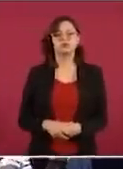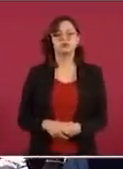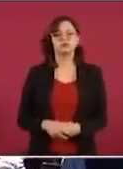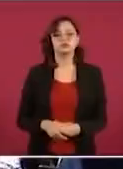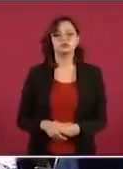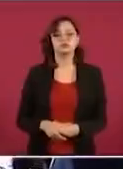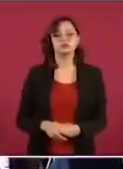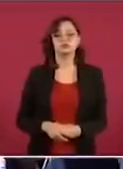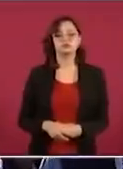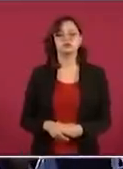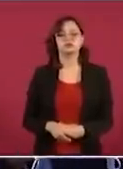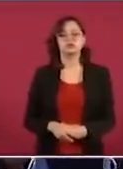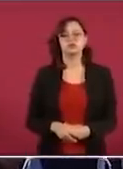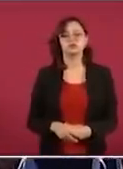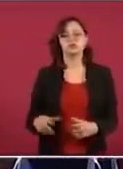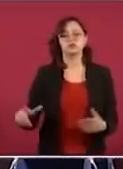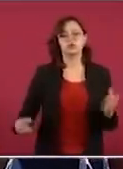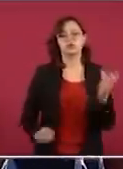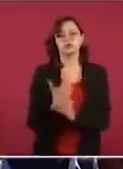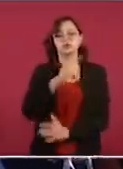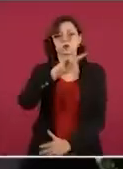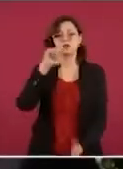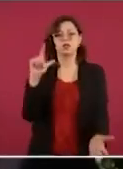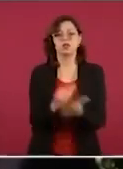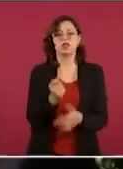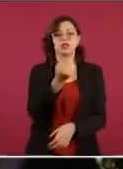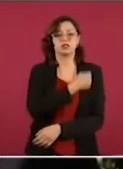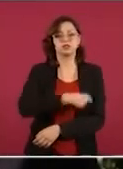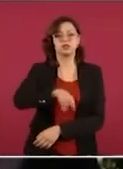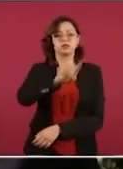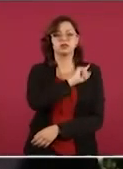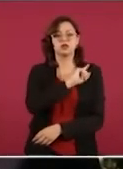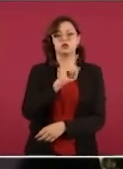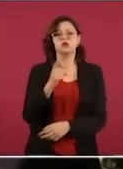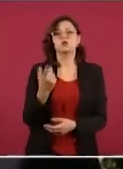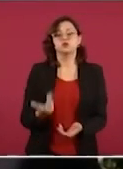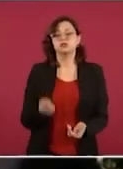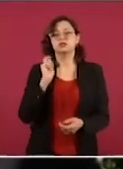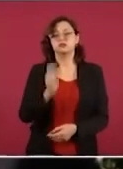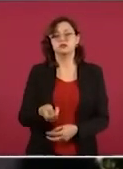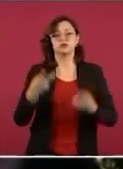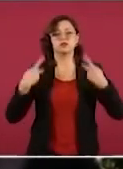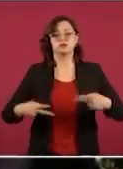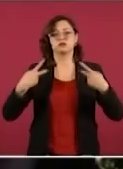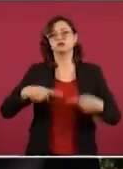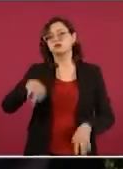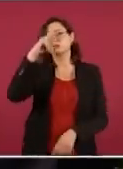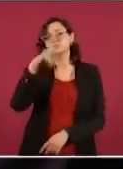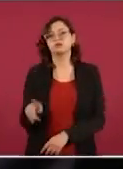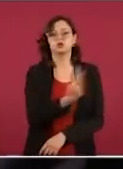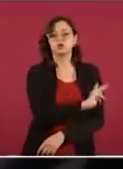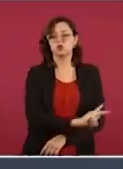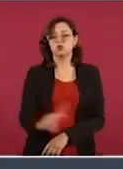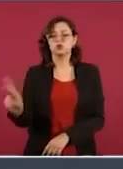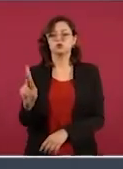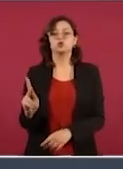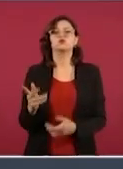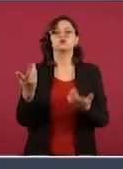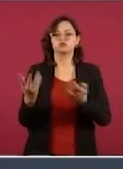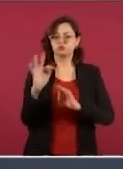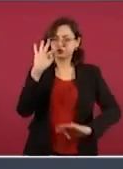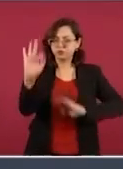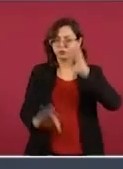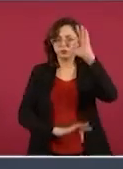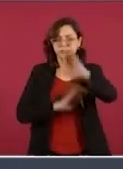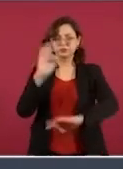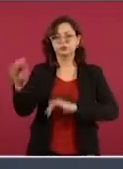La ley de salud para garantizar a todos los mexicanos la